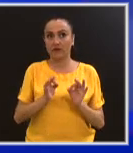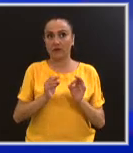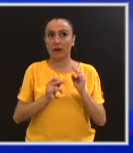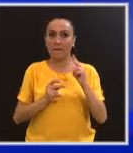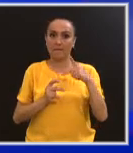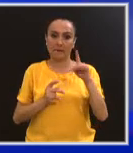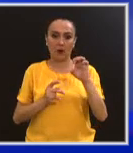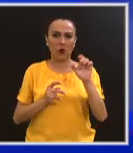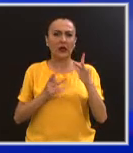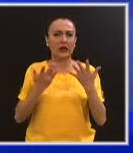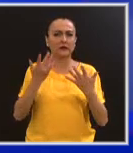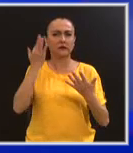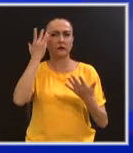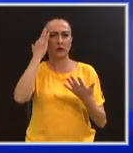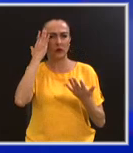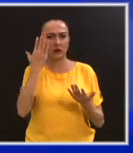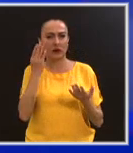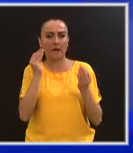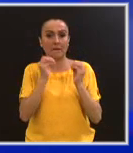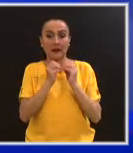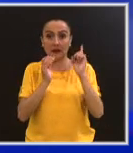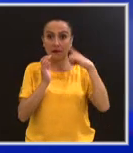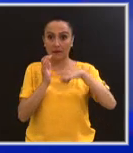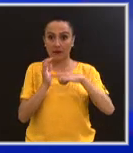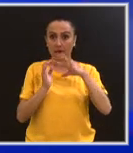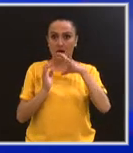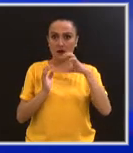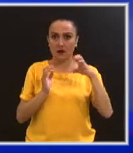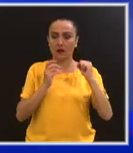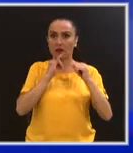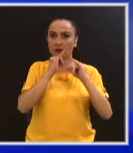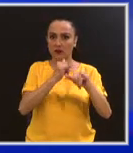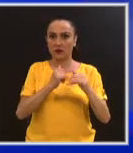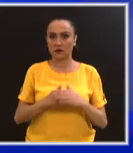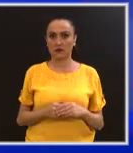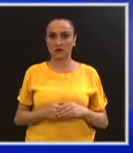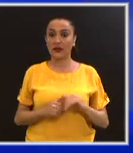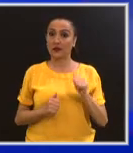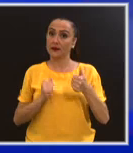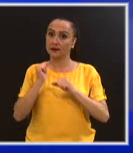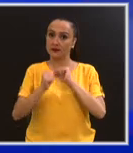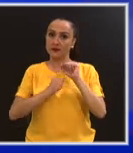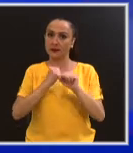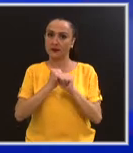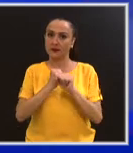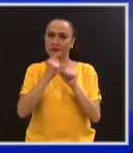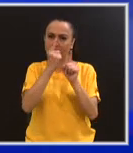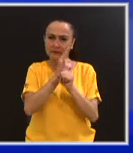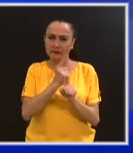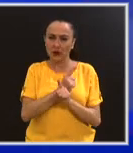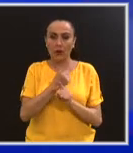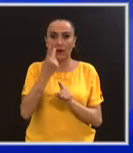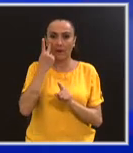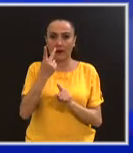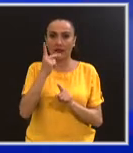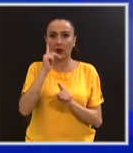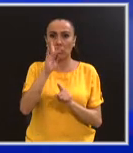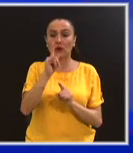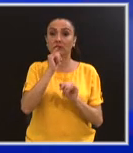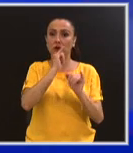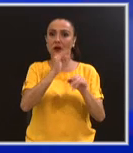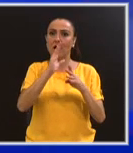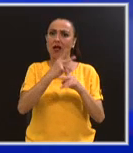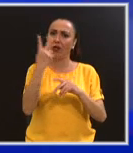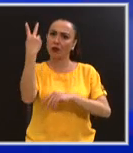Paul que es preocupante más de 100 denuncias en 10 años deja un promedio como lo veíamos de una denuncia